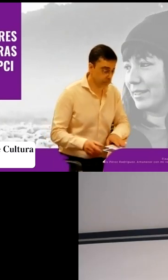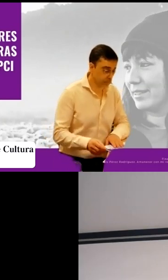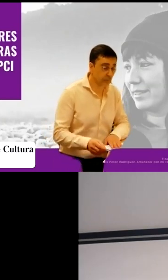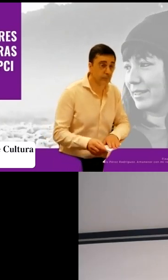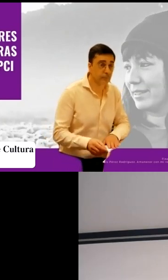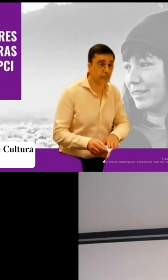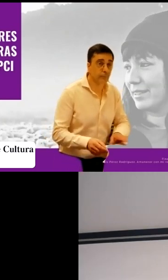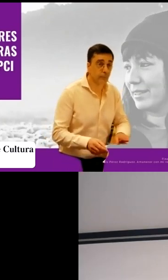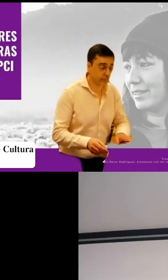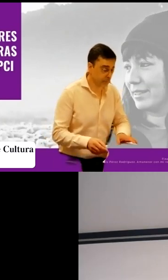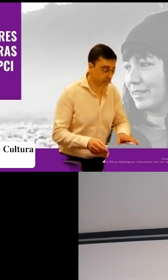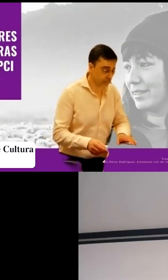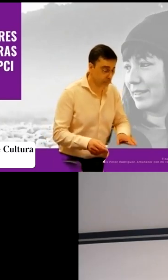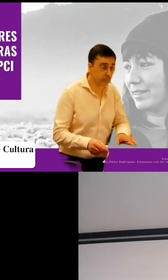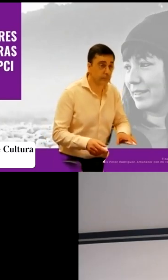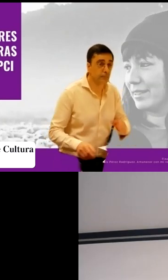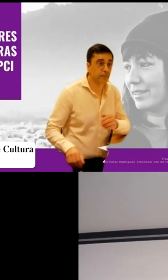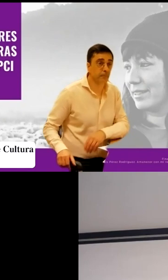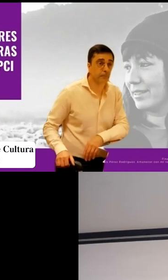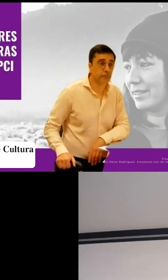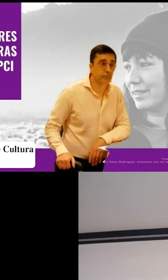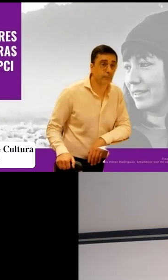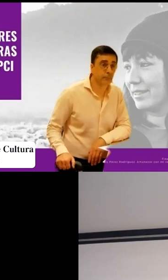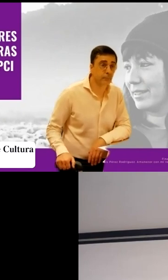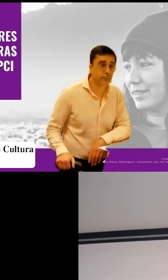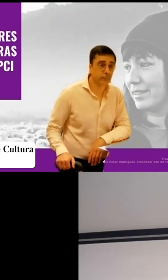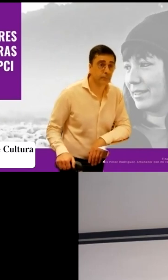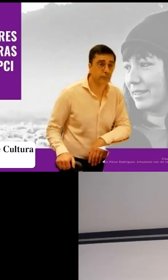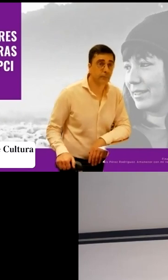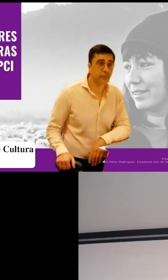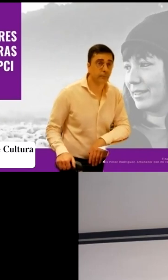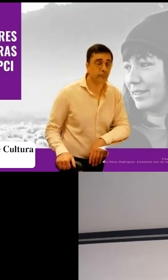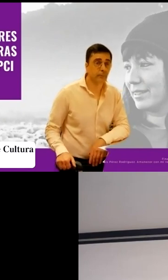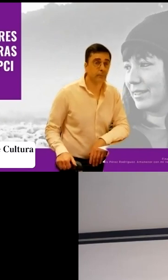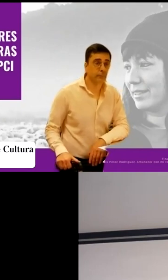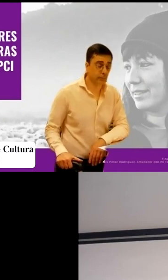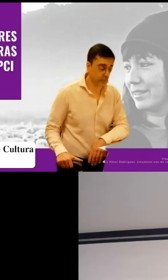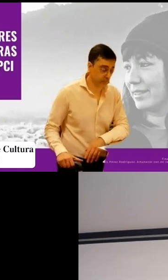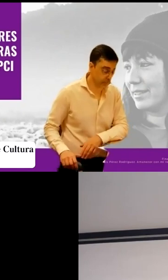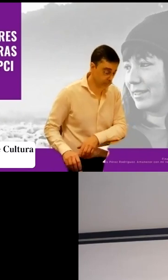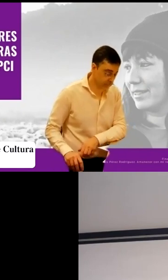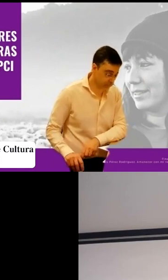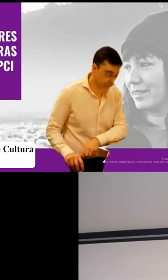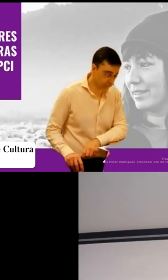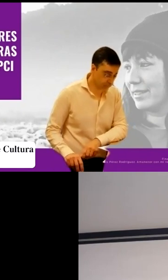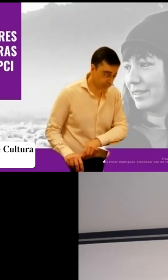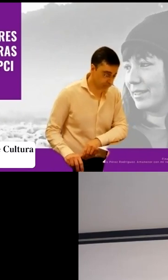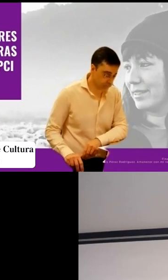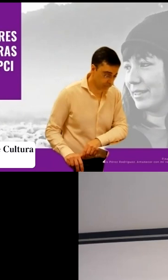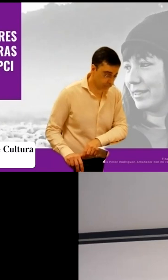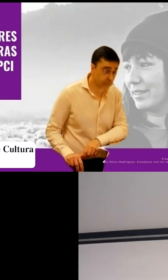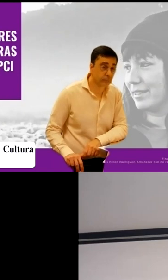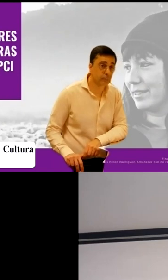todos los valores, todo el significado que para la sociedad significa el esfuerzo, el sacrificio,